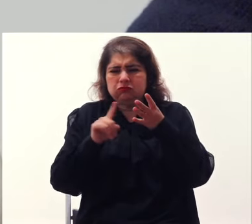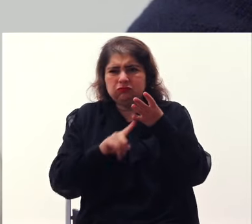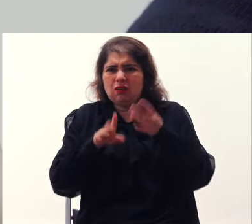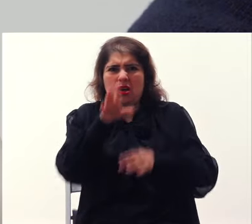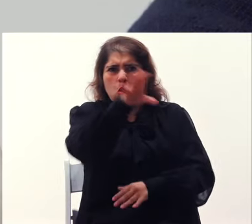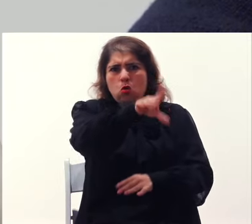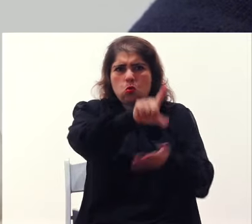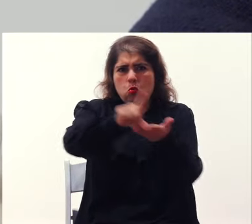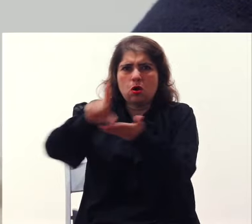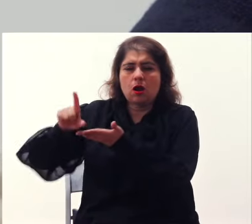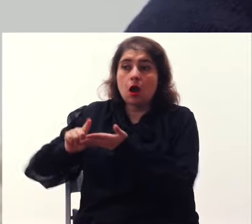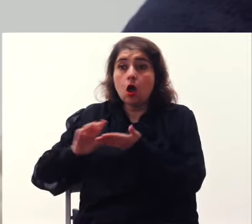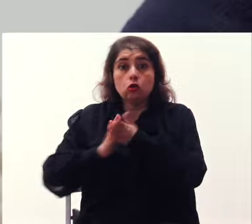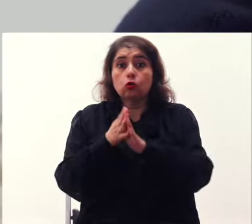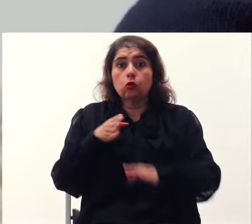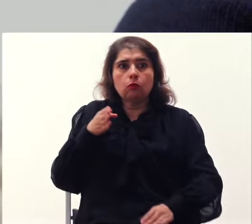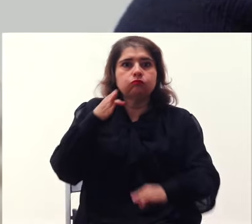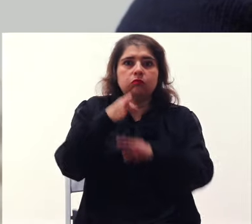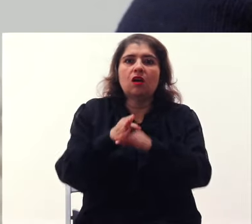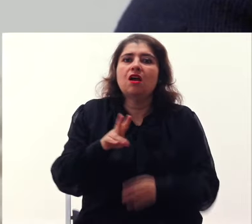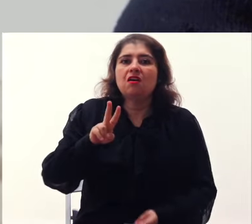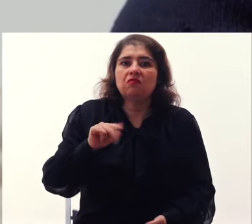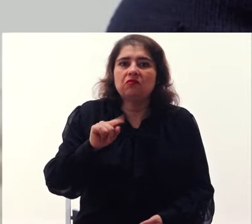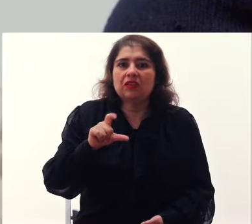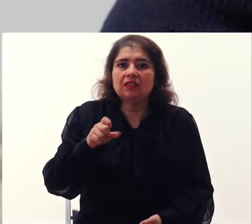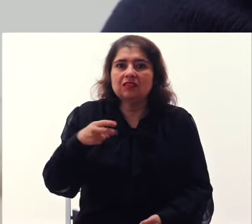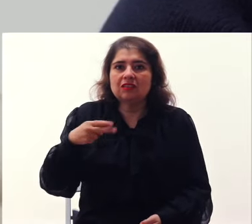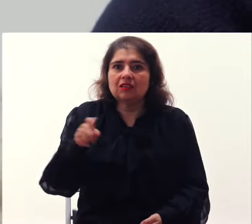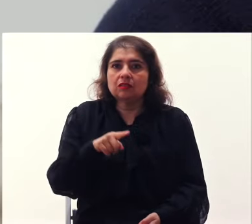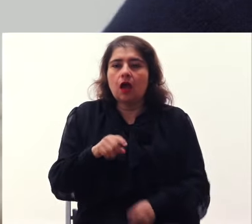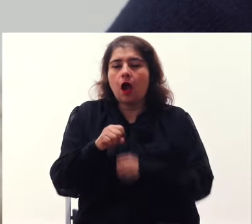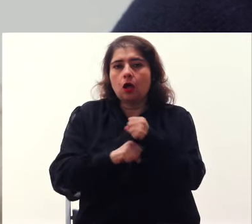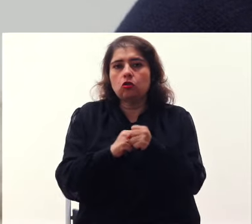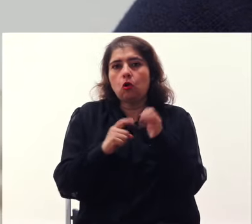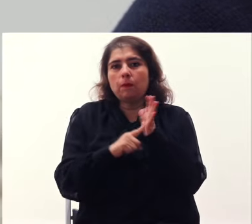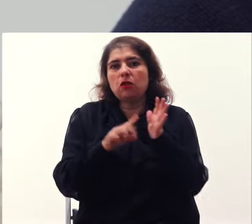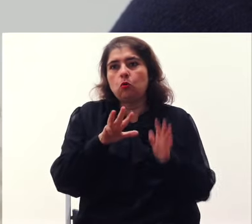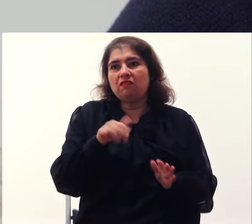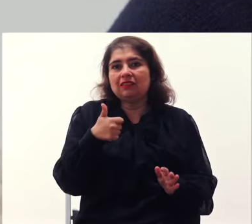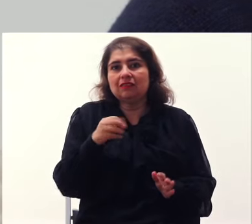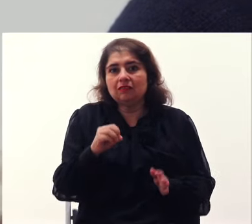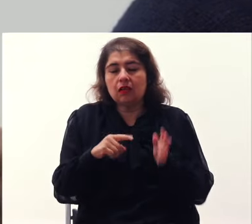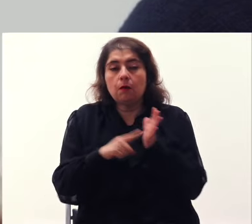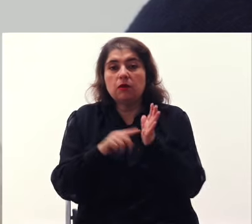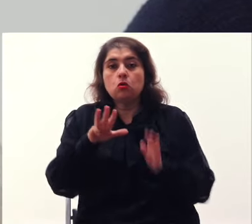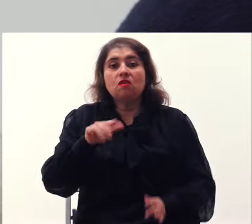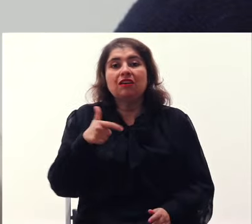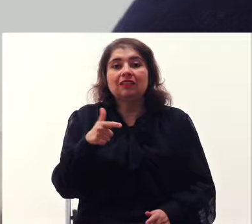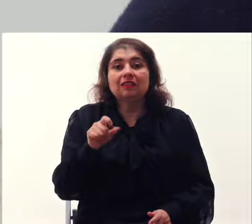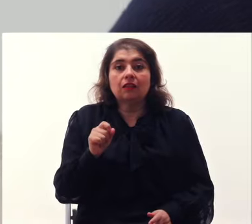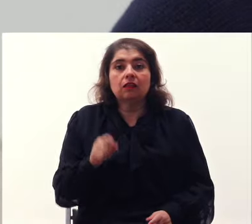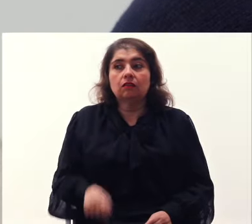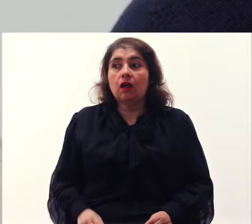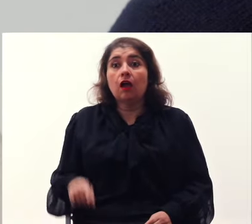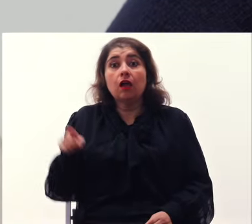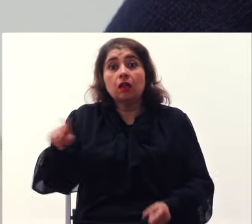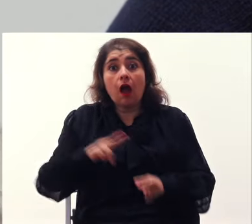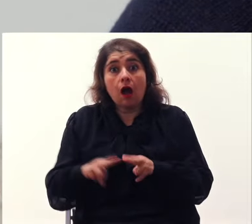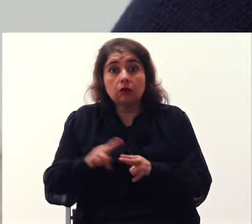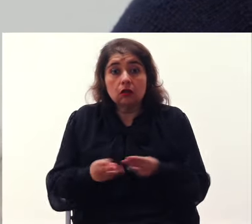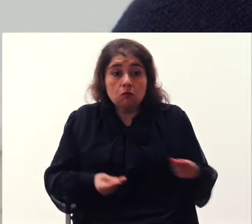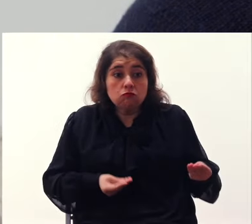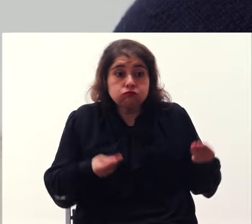en todas estas bienales participa Eduardo Vilches en los años 60, en los años 70, siendo su obra